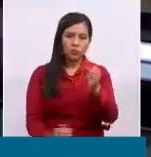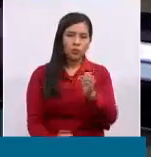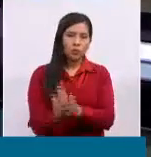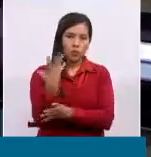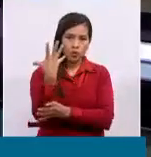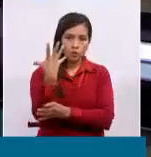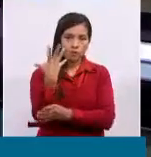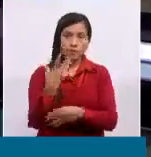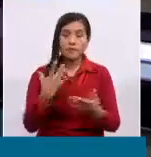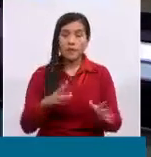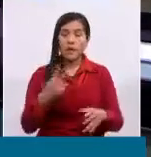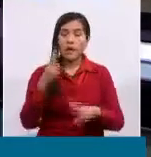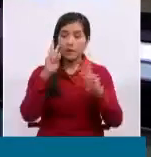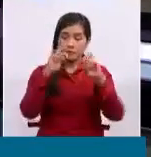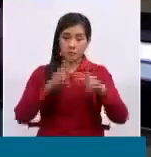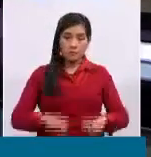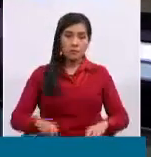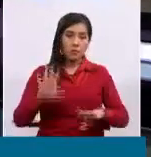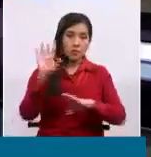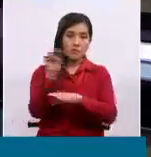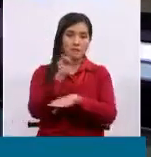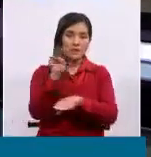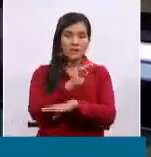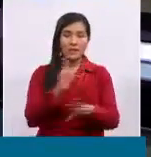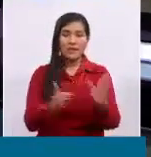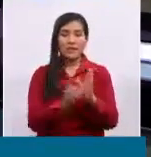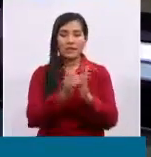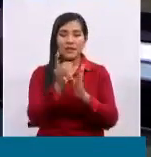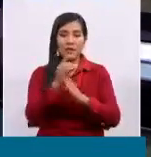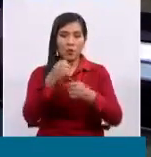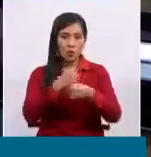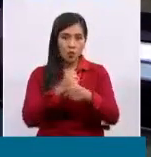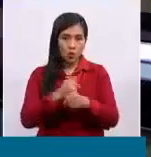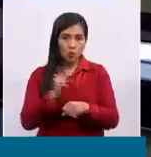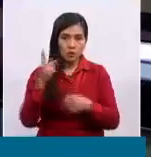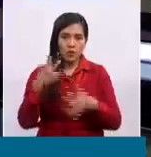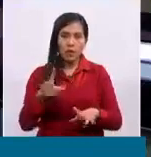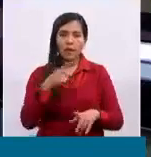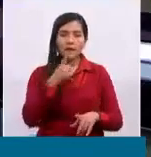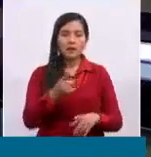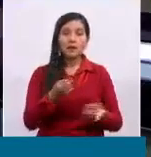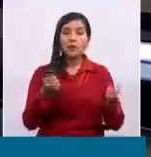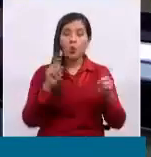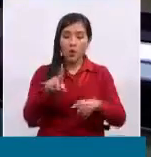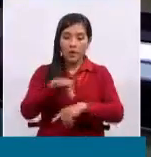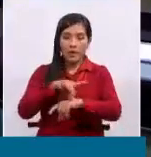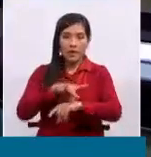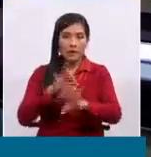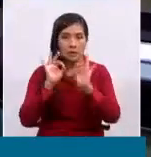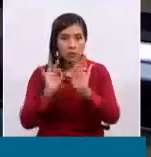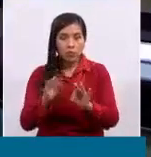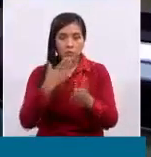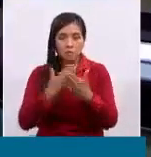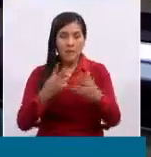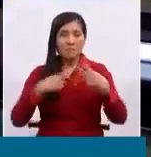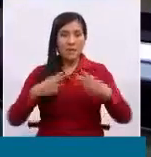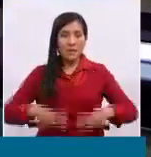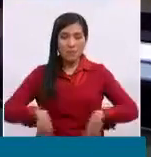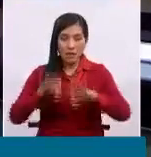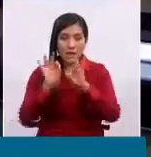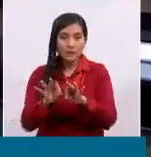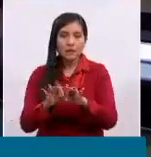que se hizo por parte del Ministerio de Desarrollo Productivo nos dice que una buena fertilización en promedio nos puede incrementar hasta